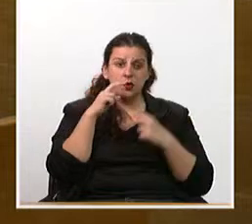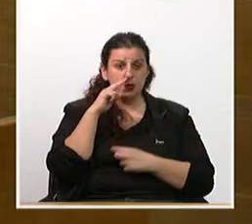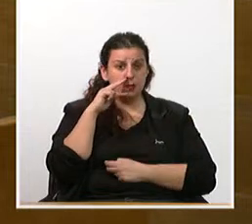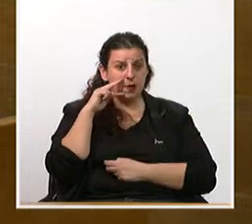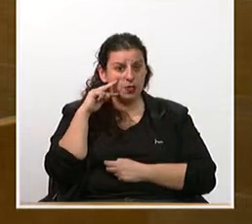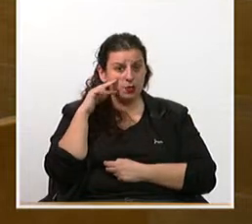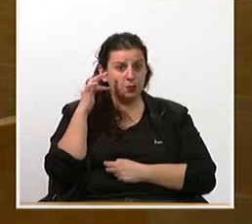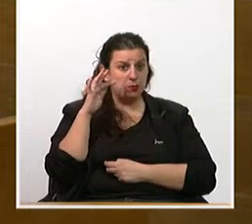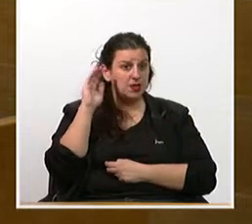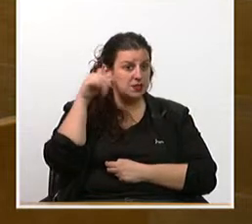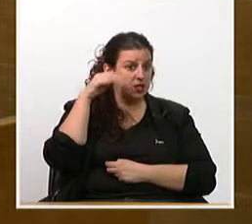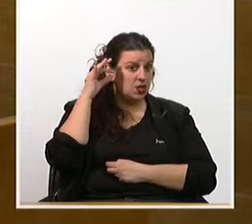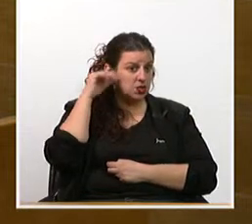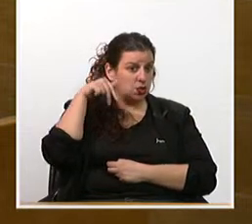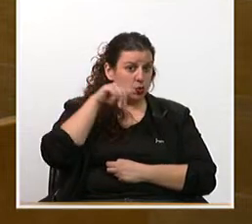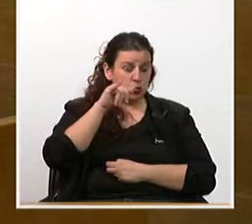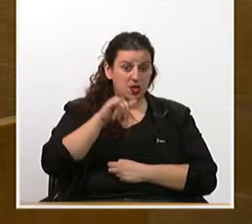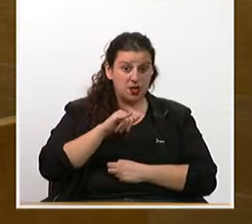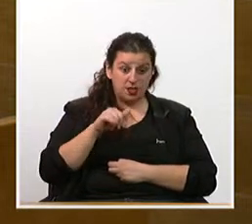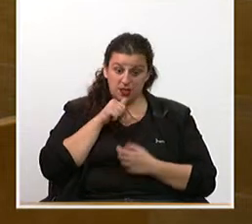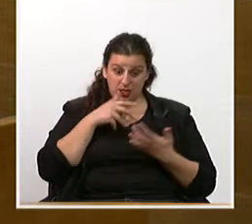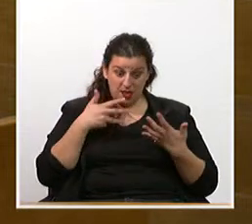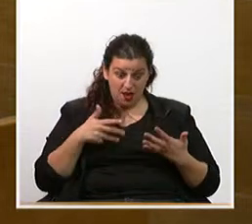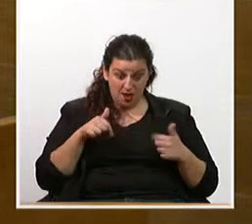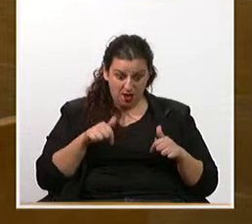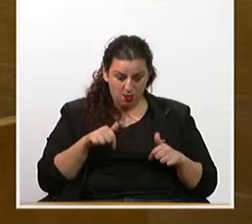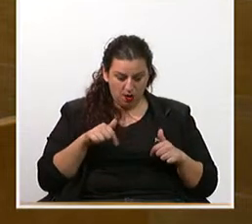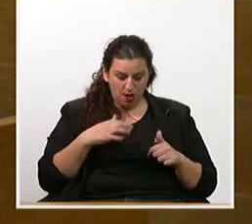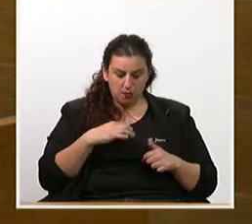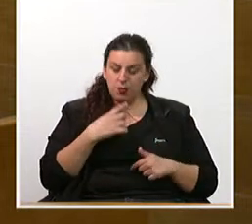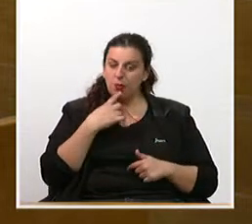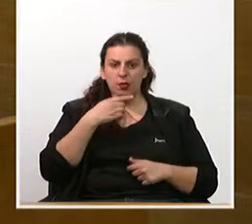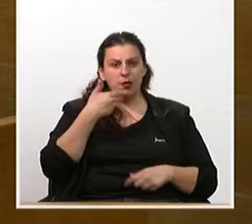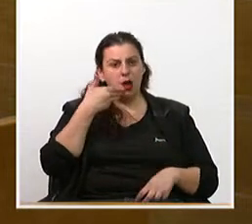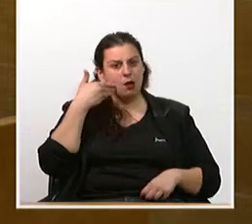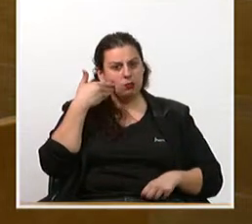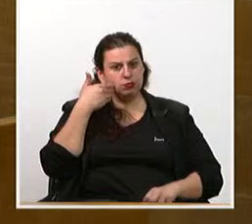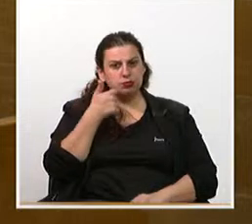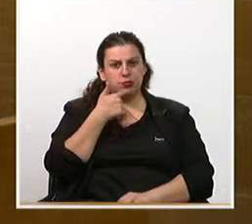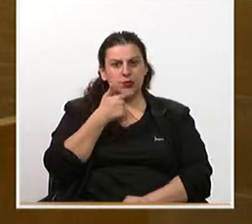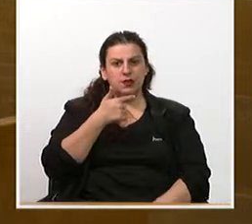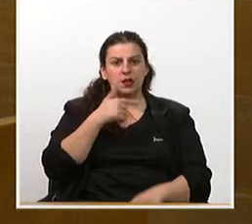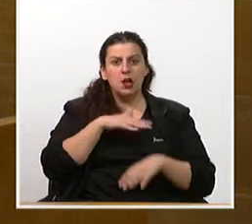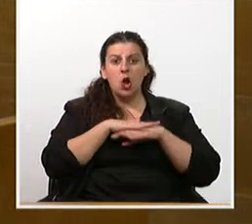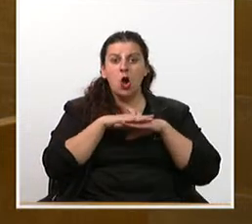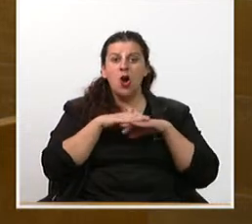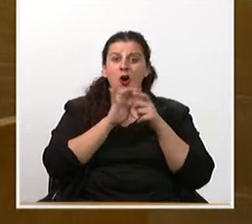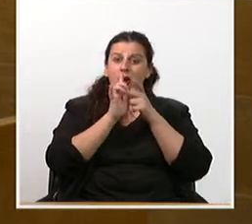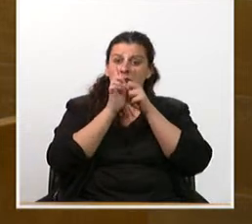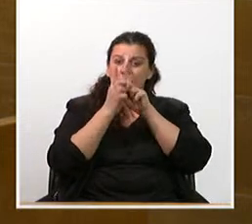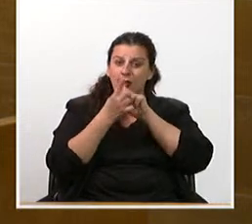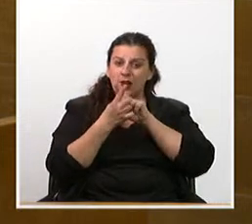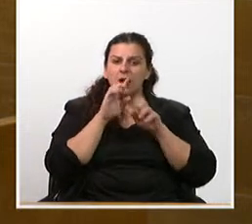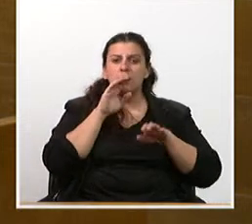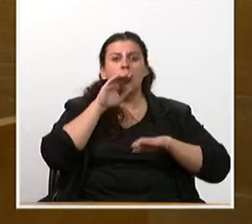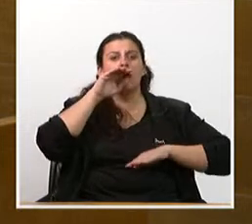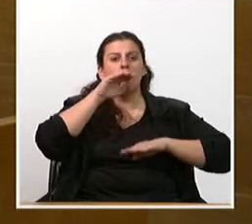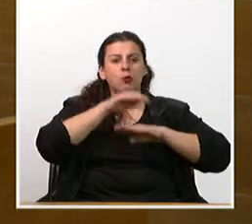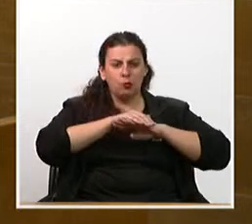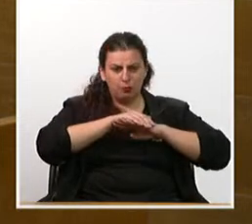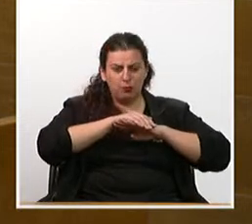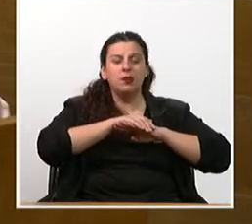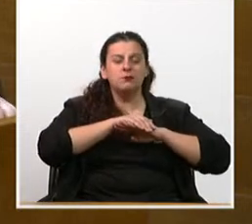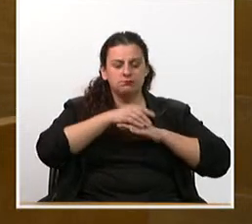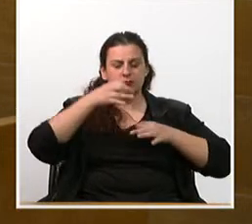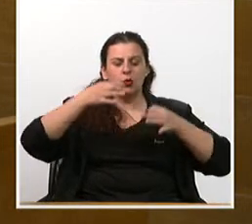Núñez a día de hoy señorías podemos afirmar con la cabeza bien alta que el gobierno del cambio cumple también con